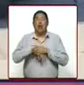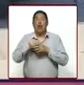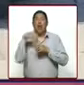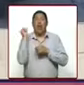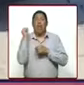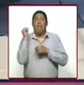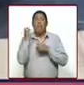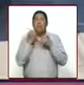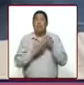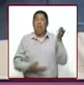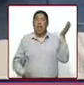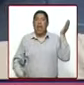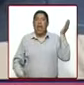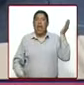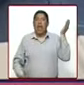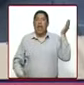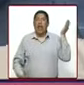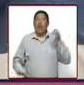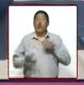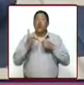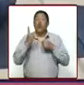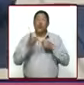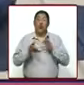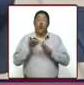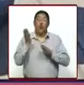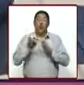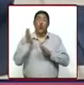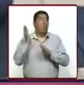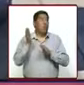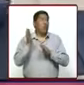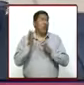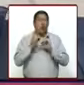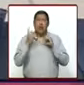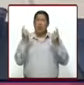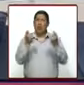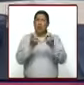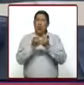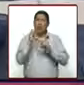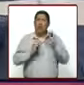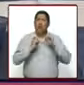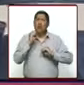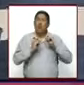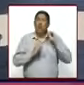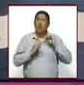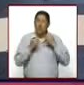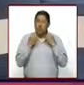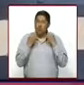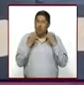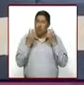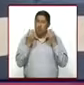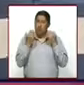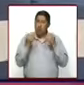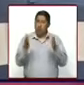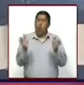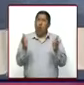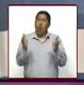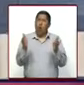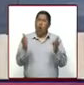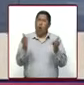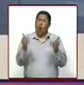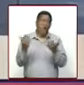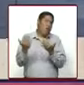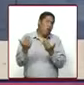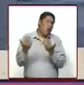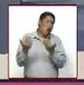terminal de buses? Mire, estamos en una de las salidas hacia el departamento de Oruro. Hay bastantes surubíes que están haciendo justamente